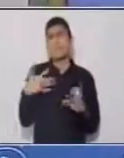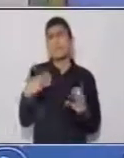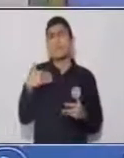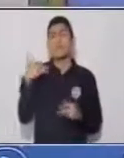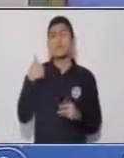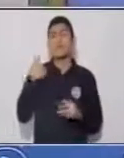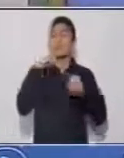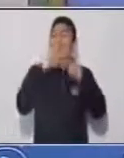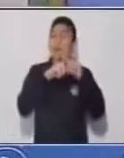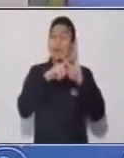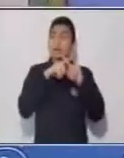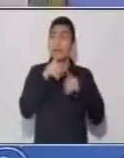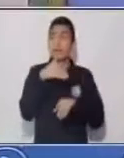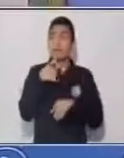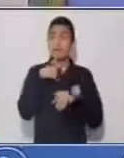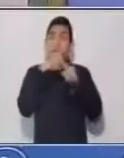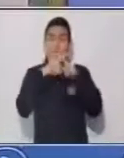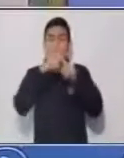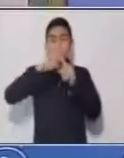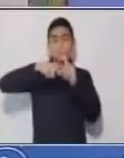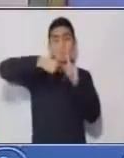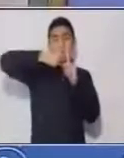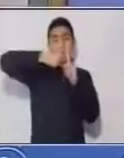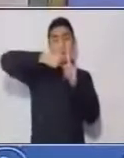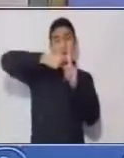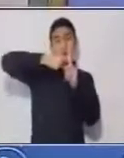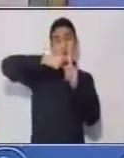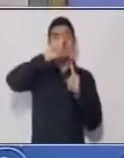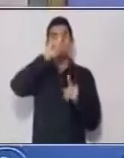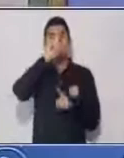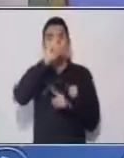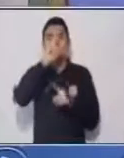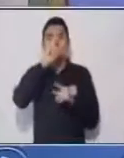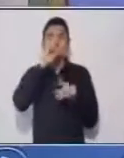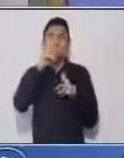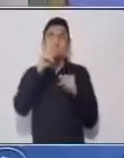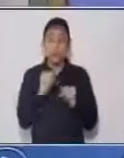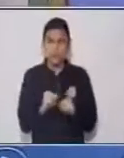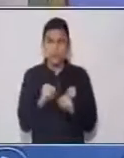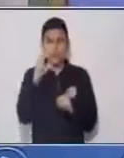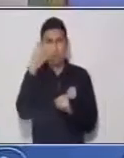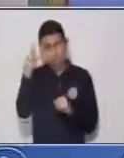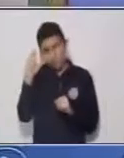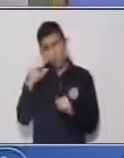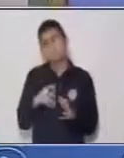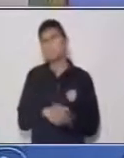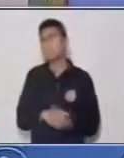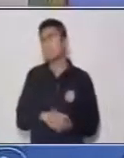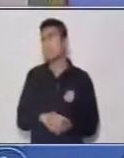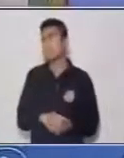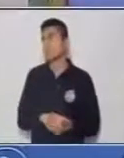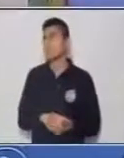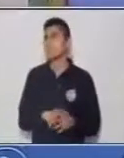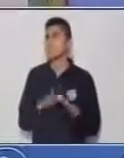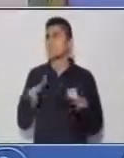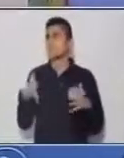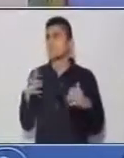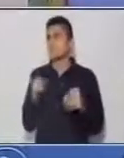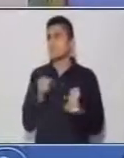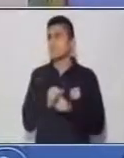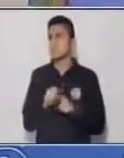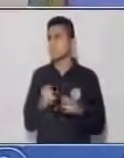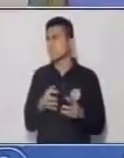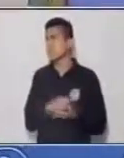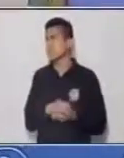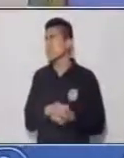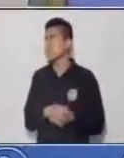x. Aquí también tenemos x más una posible constante, ¿verdad? Que es lo que vamos a ver a